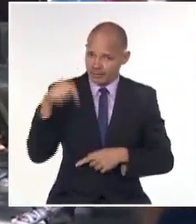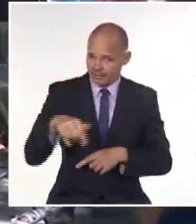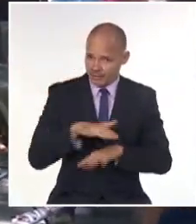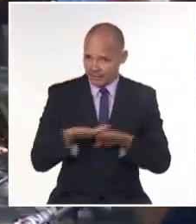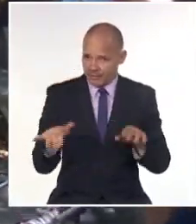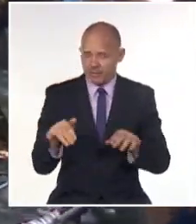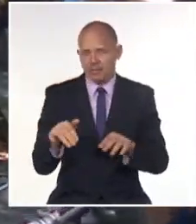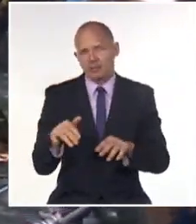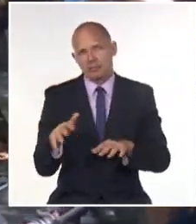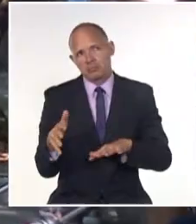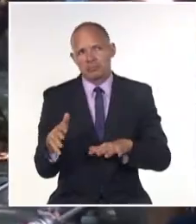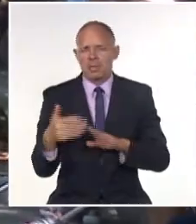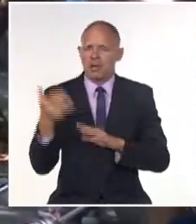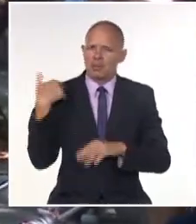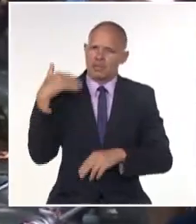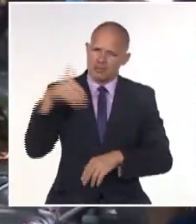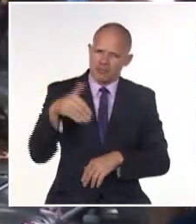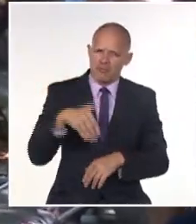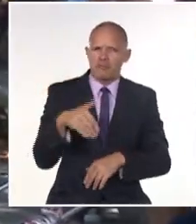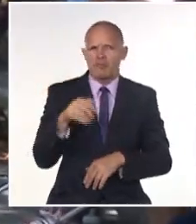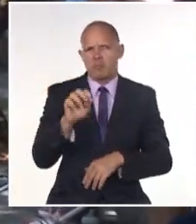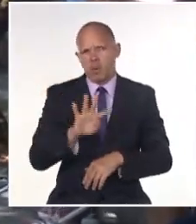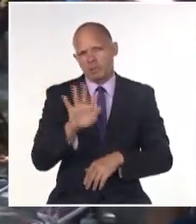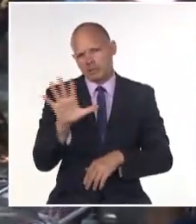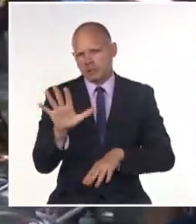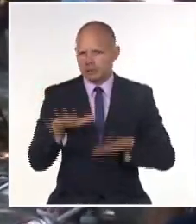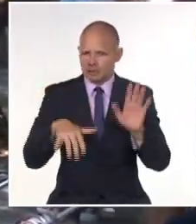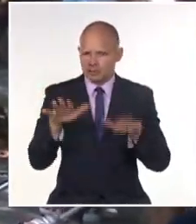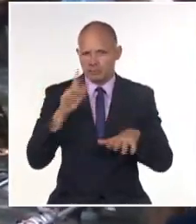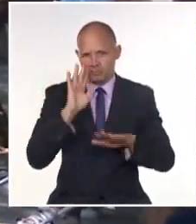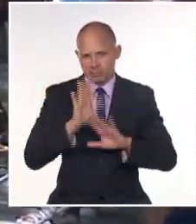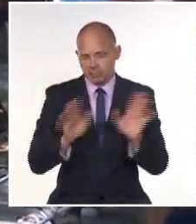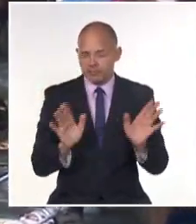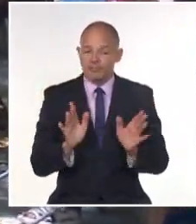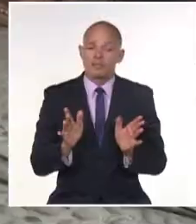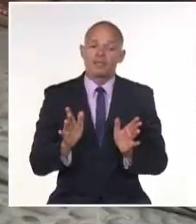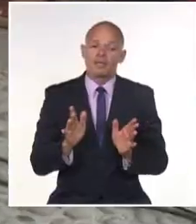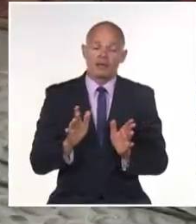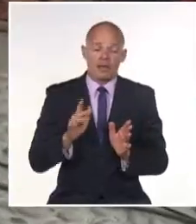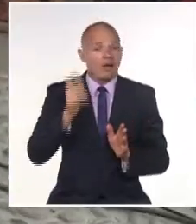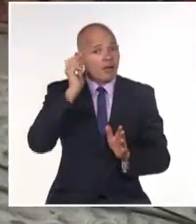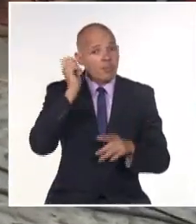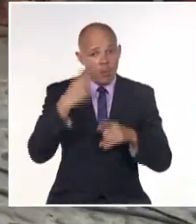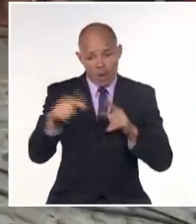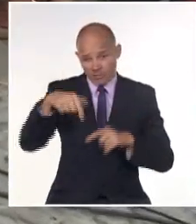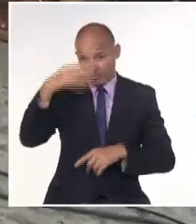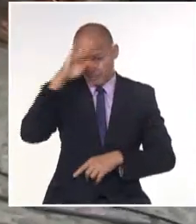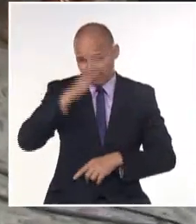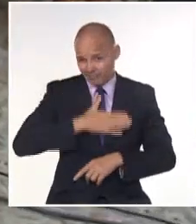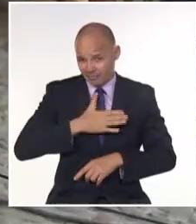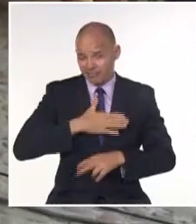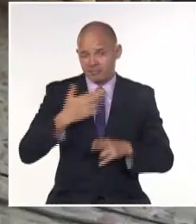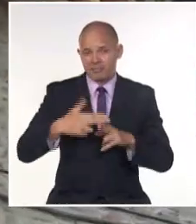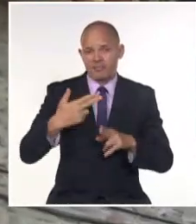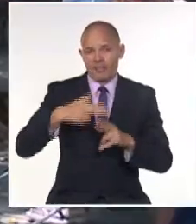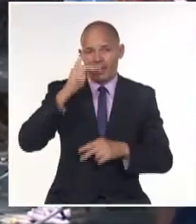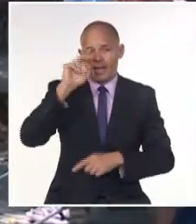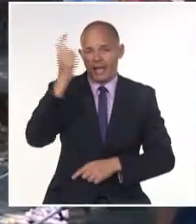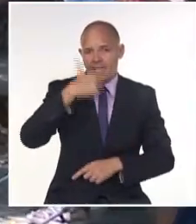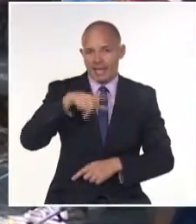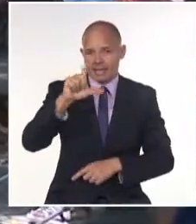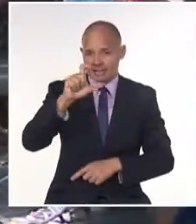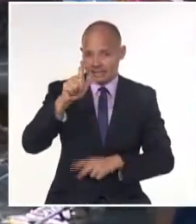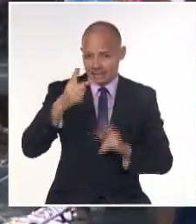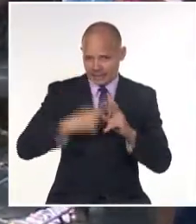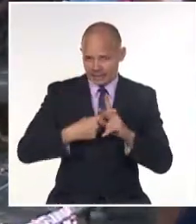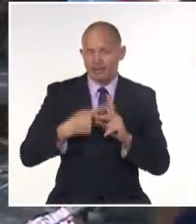ediciones del festival, ya eso solamente es un lujo. Que nuestra Nancy haya regresado a tiempo de su amplia gira y haya decidido regresar para incorporarse en el